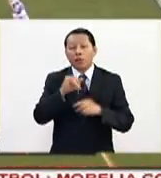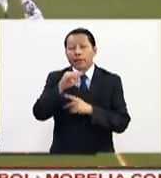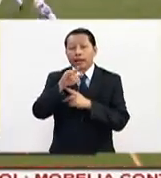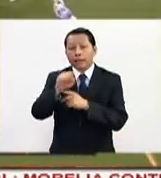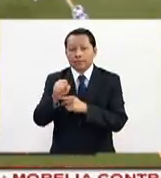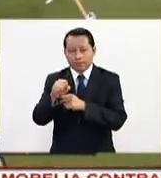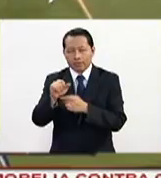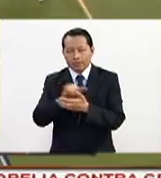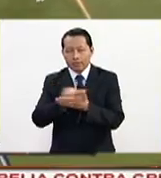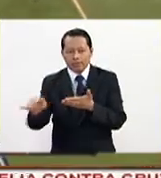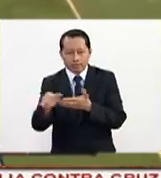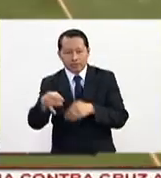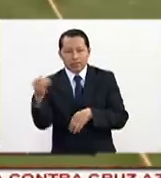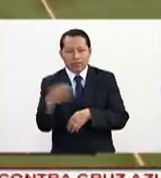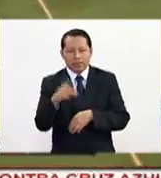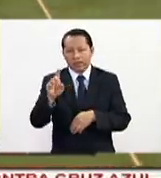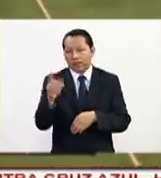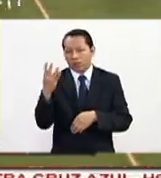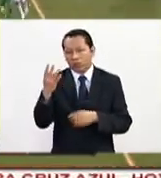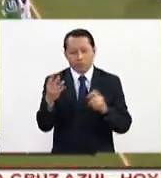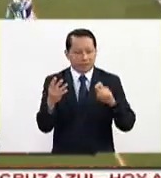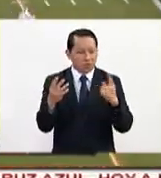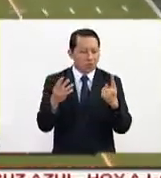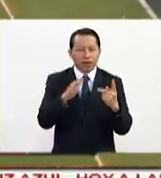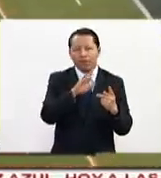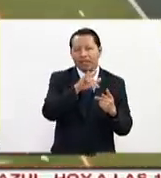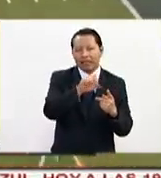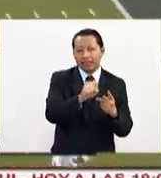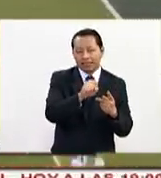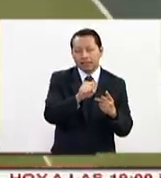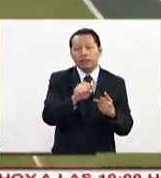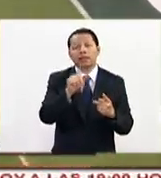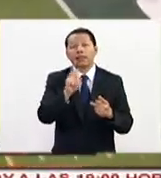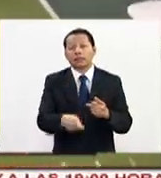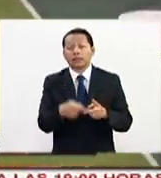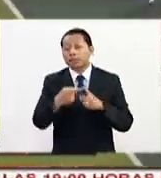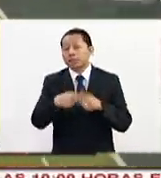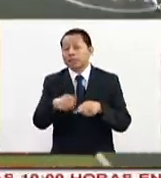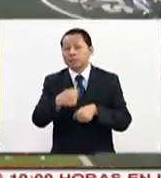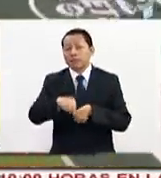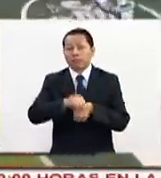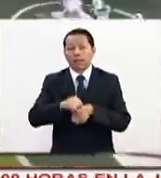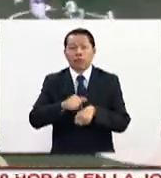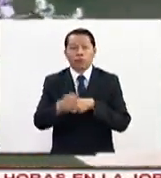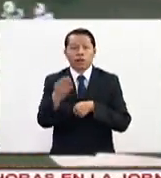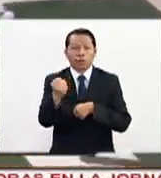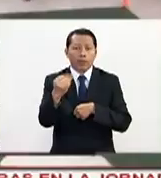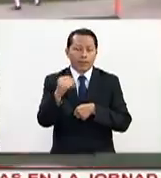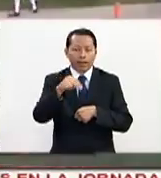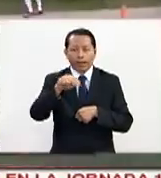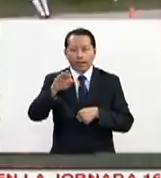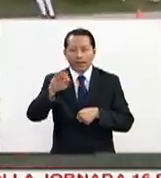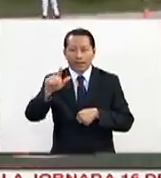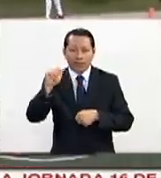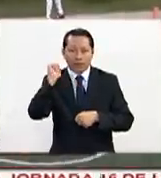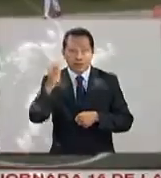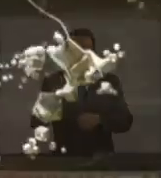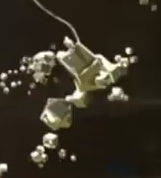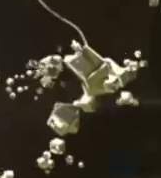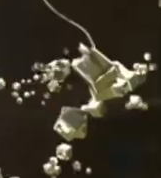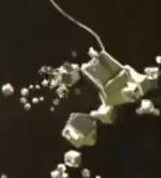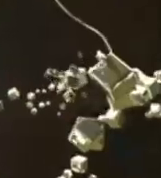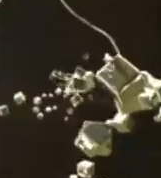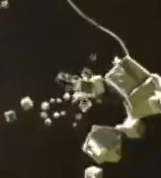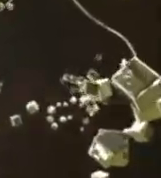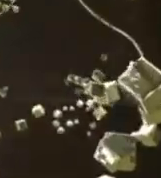de Nueva York vencieron 34-21 a los Bills de Buffalo en el inicio de la semana 9 de la NFL.